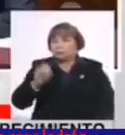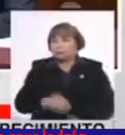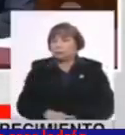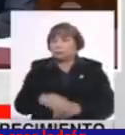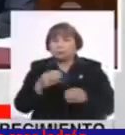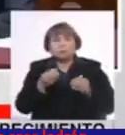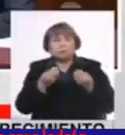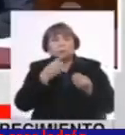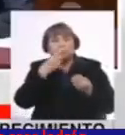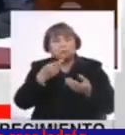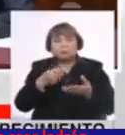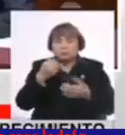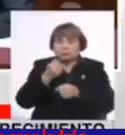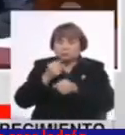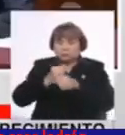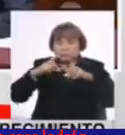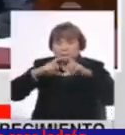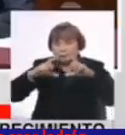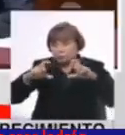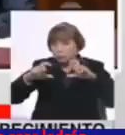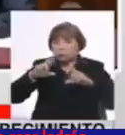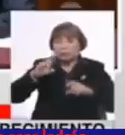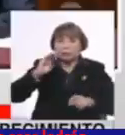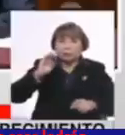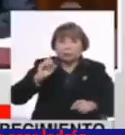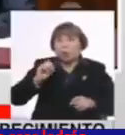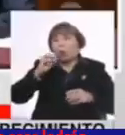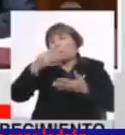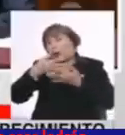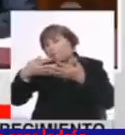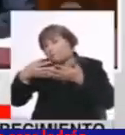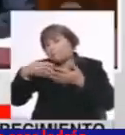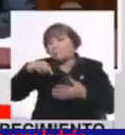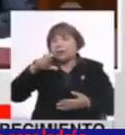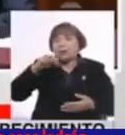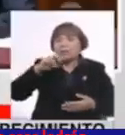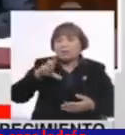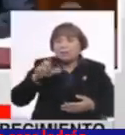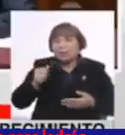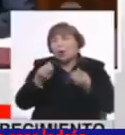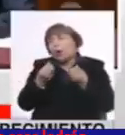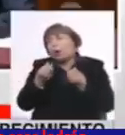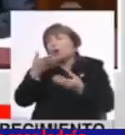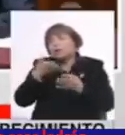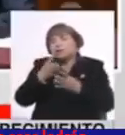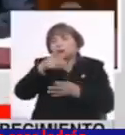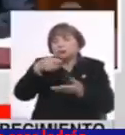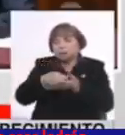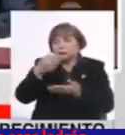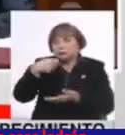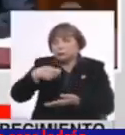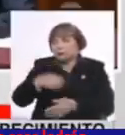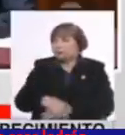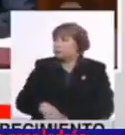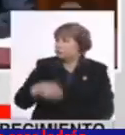¿Y cómo es que pagaban ustedes, por un recibo de honorarios o estaba en planilla? ¿Cuál era la modalidad de los pagos que usted